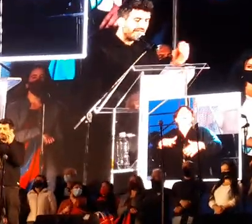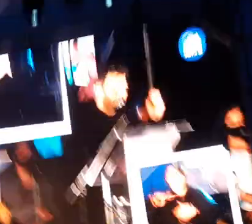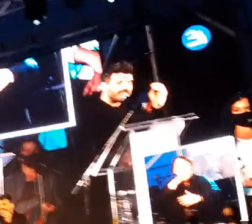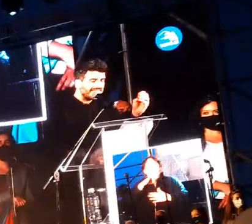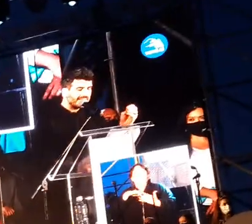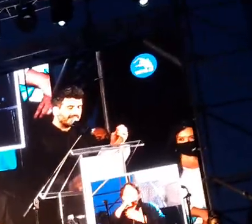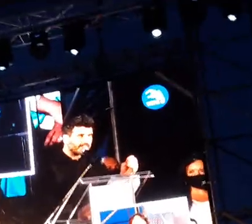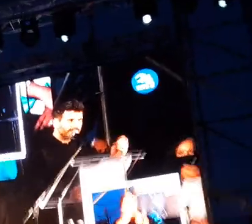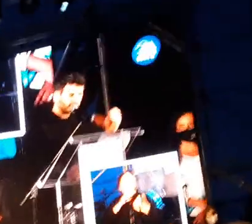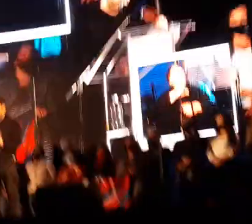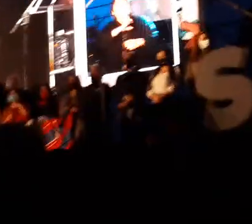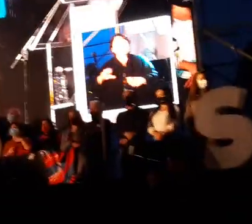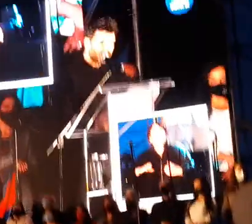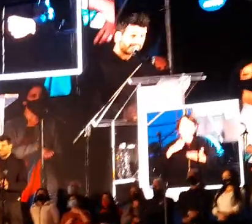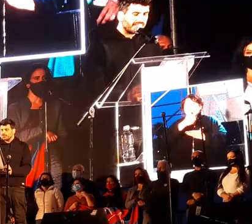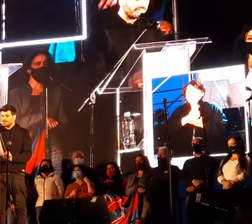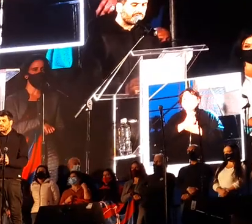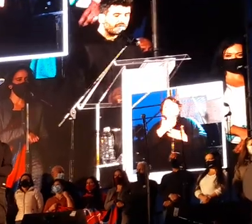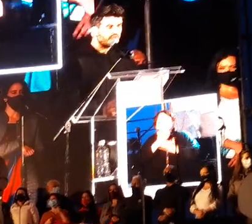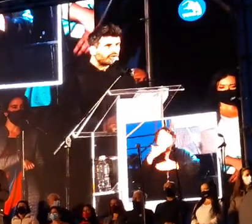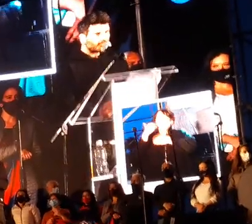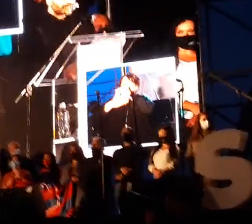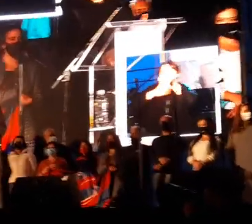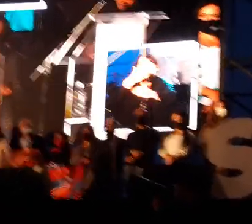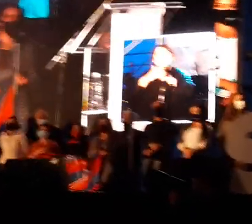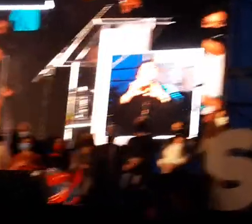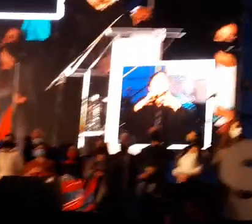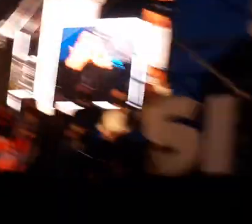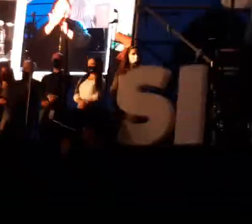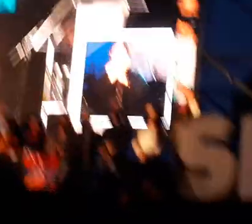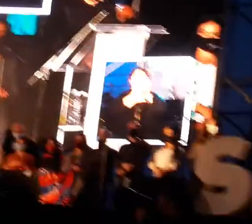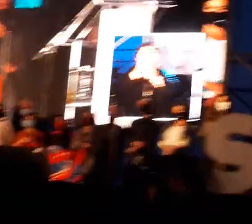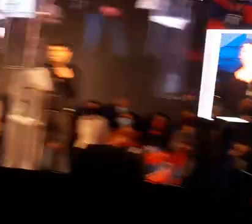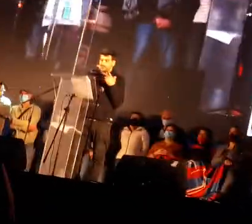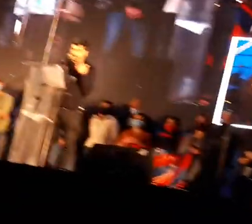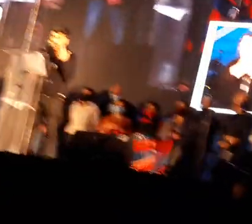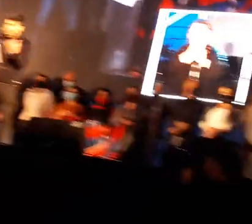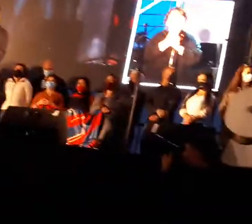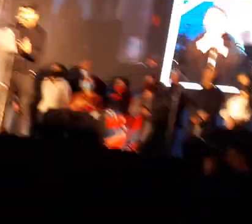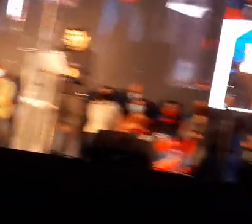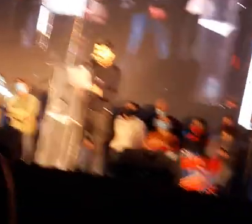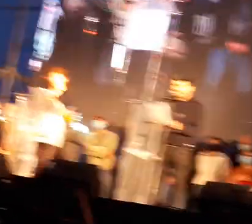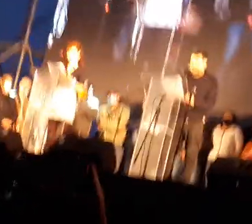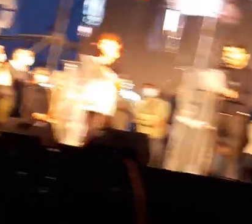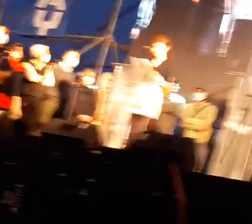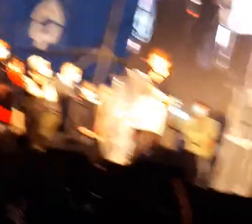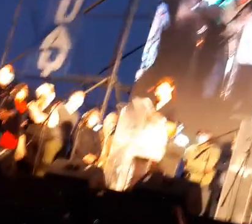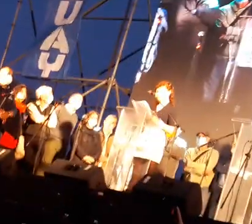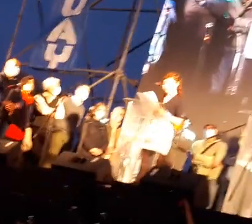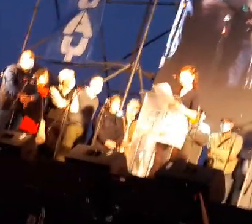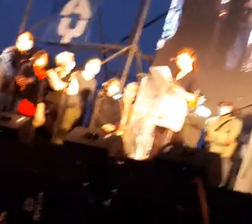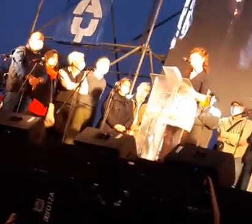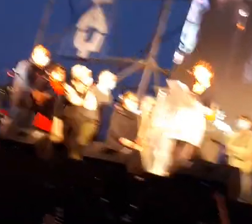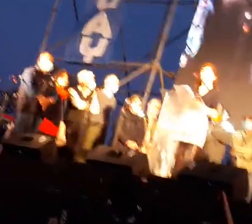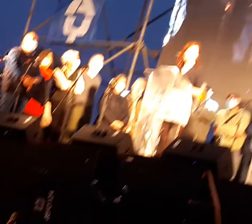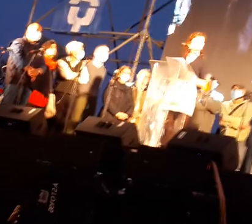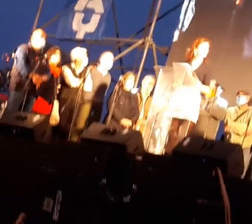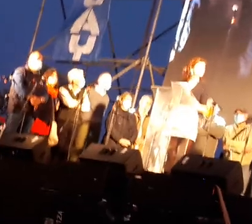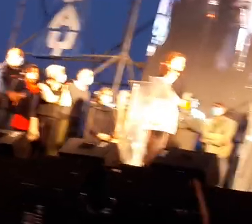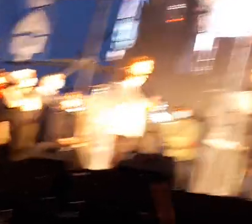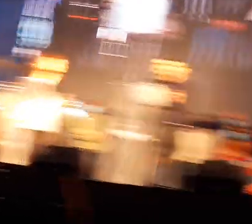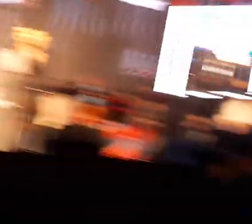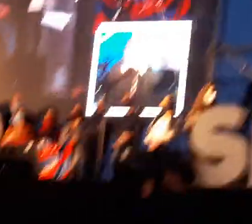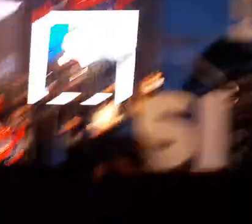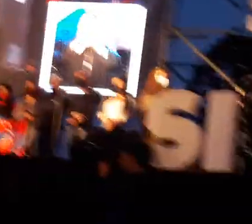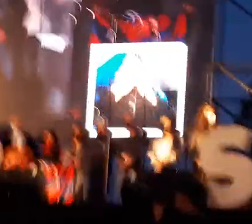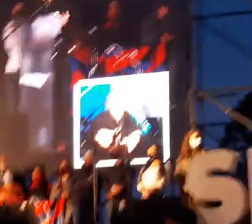un Estado presente que contribuye al desarrollo en todo el territorio nacional, a la inclusión social, a la igualdad de oportunidades. Uruguay